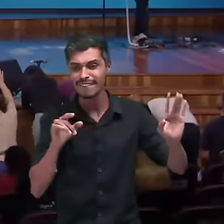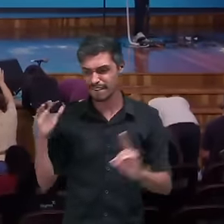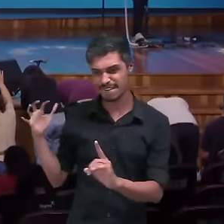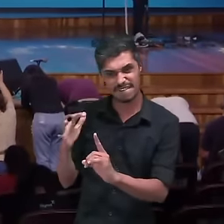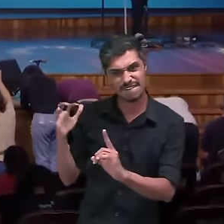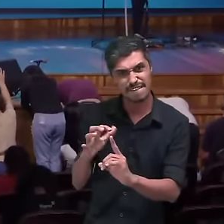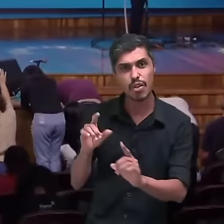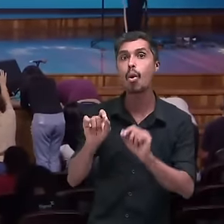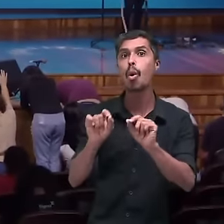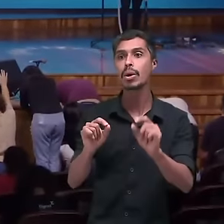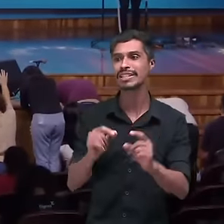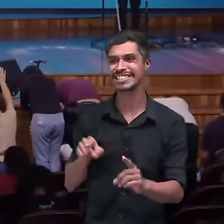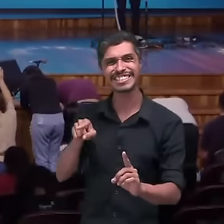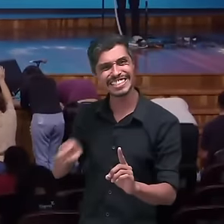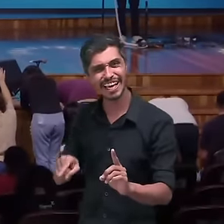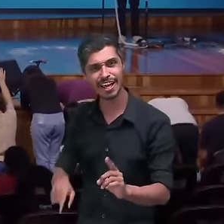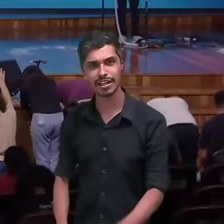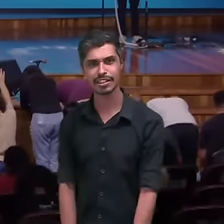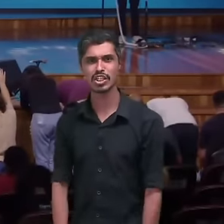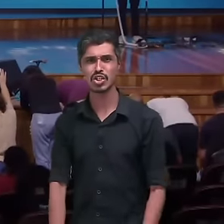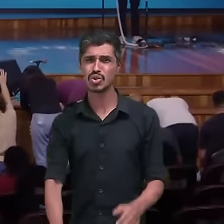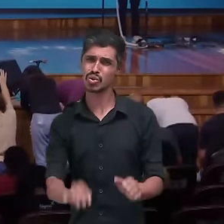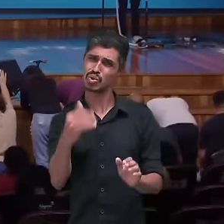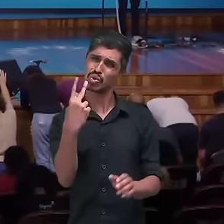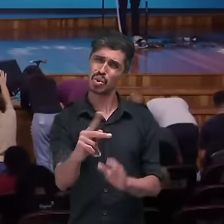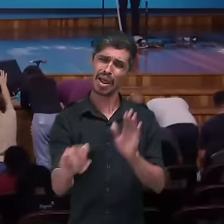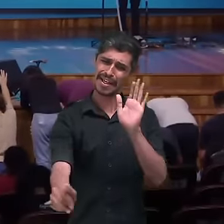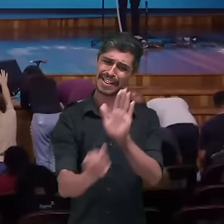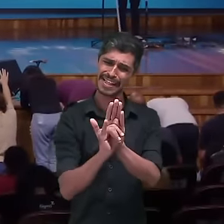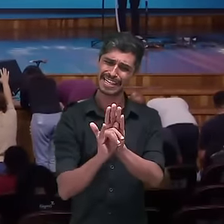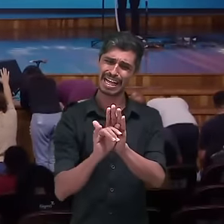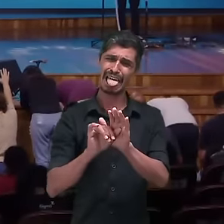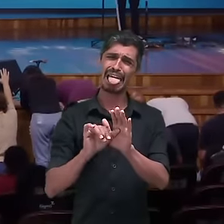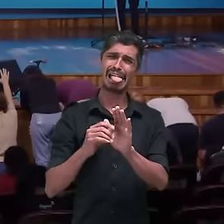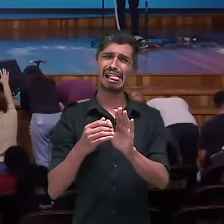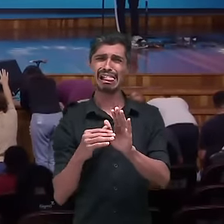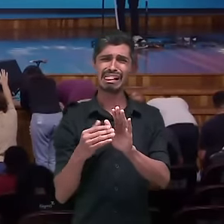están modificando tu identidad espiritual.